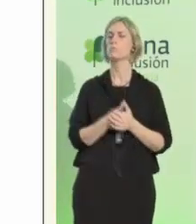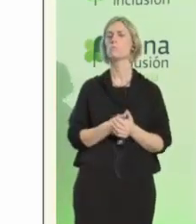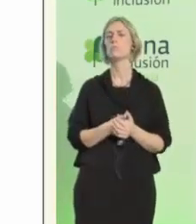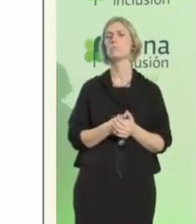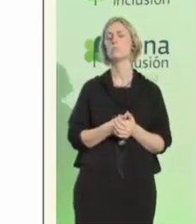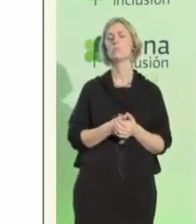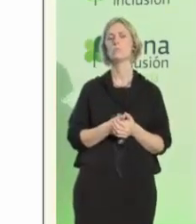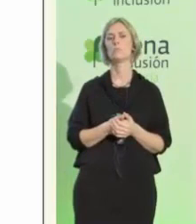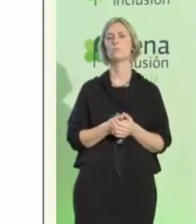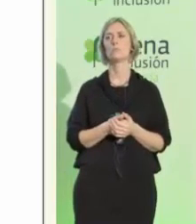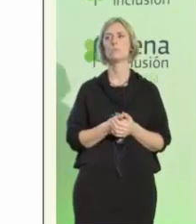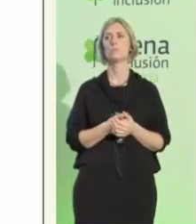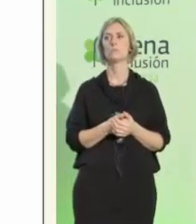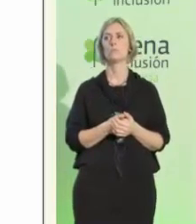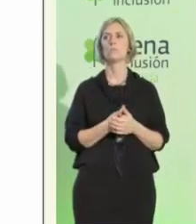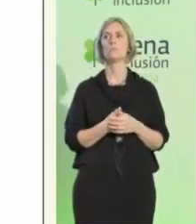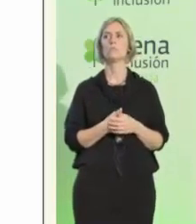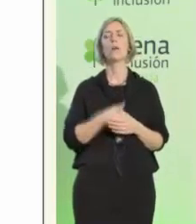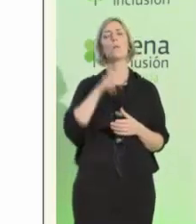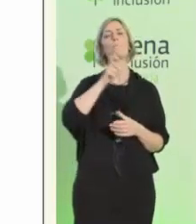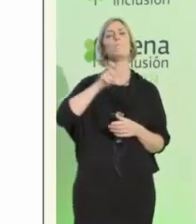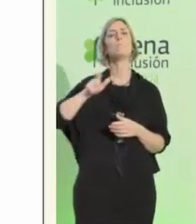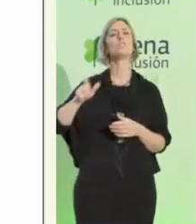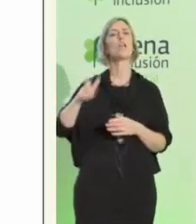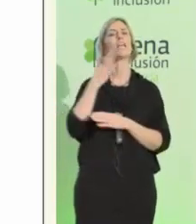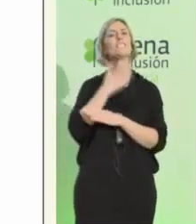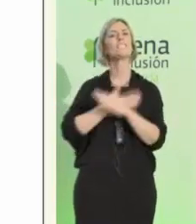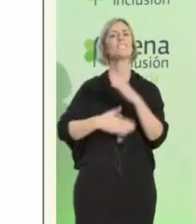Las personas con discapacidad